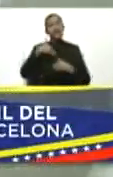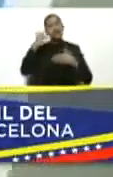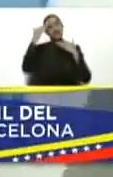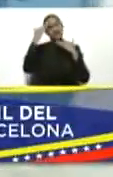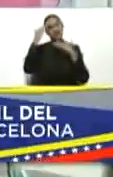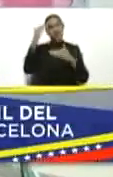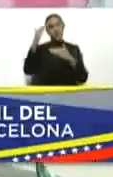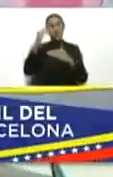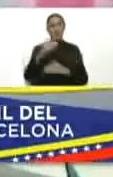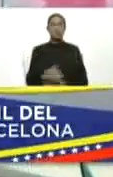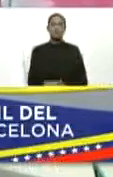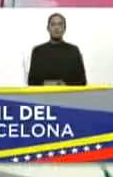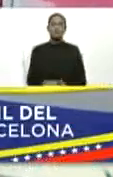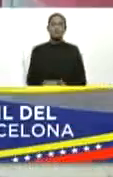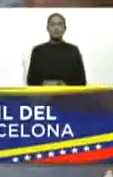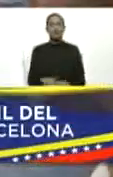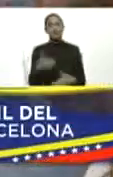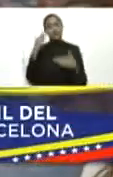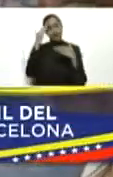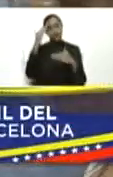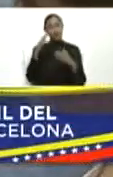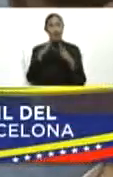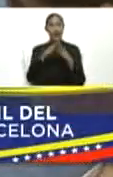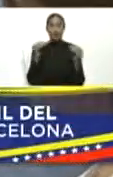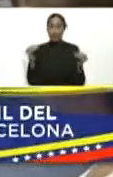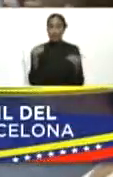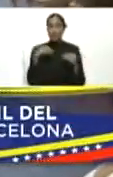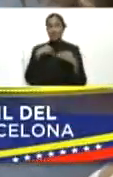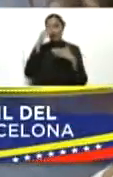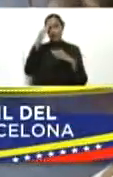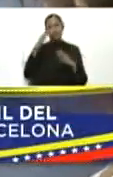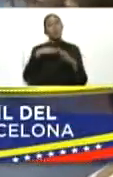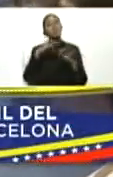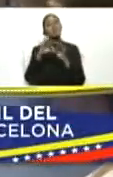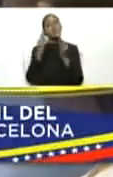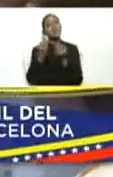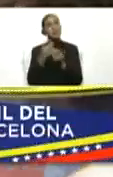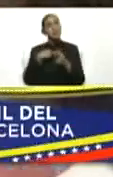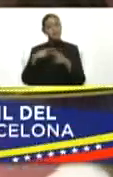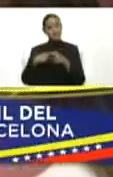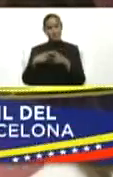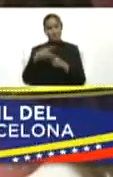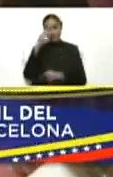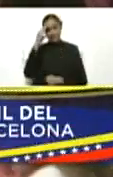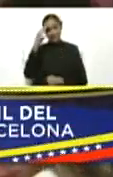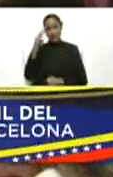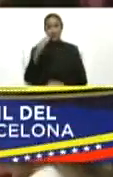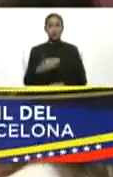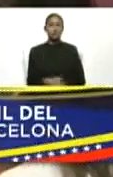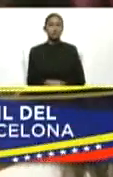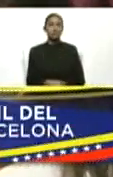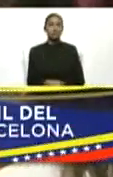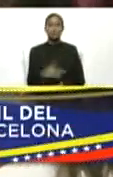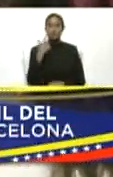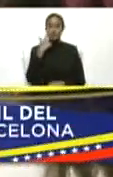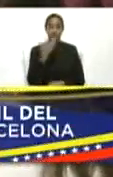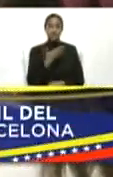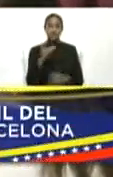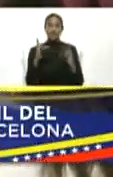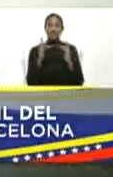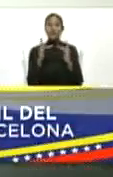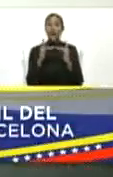Cecilia, a María Josefina, a Jesús Alberto, a Benigno, a todos. Donde estén, mi saludo. Bueno, estas son camas